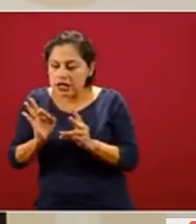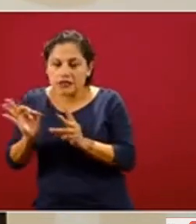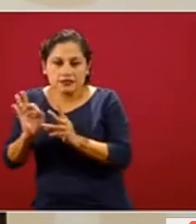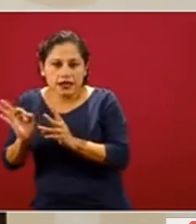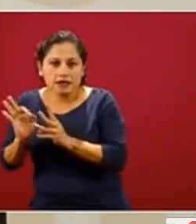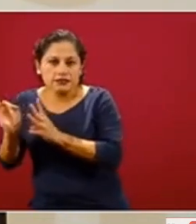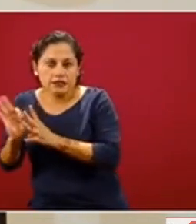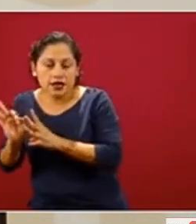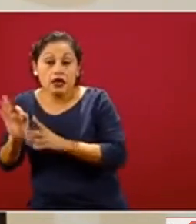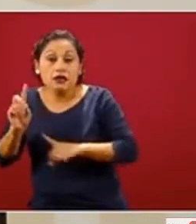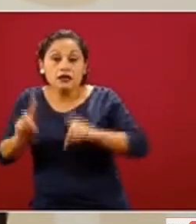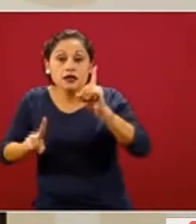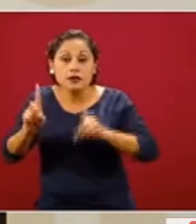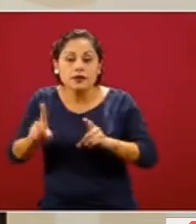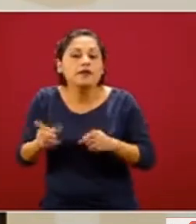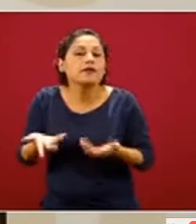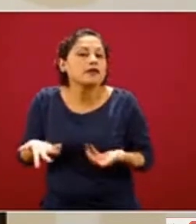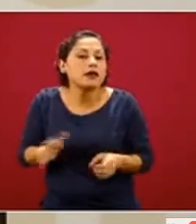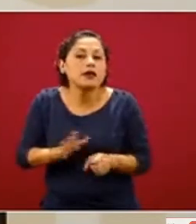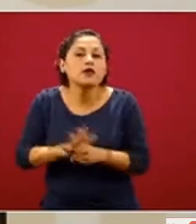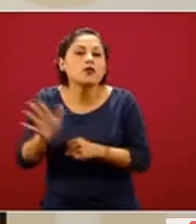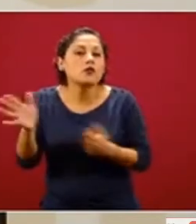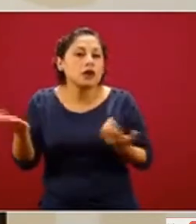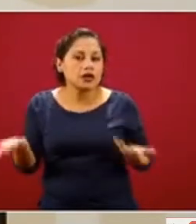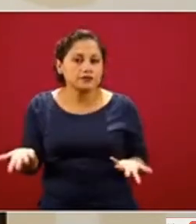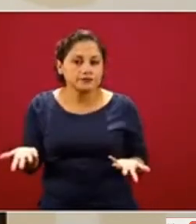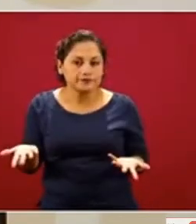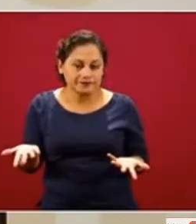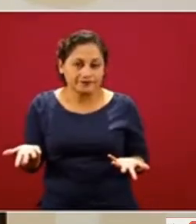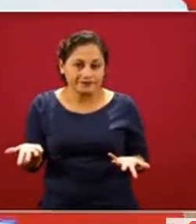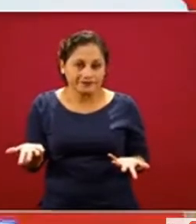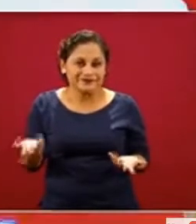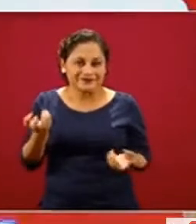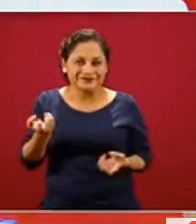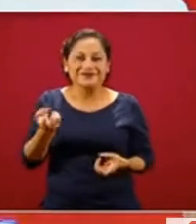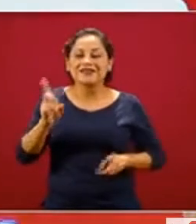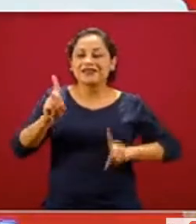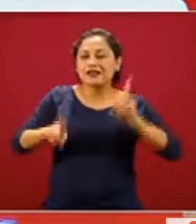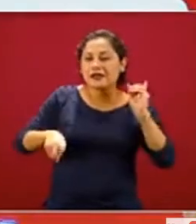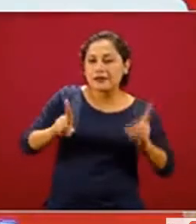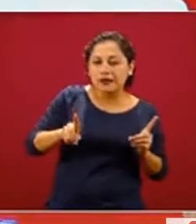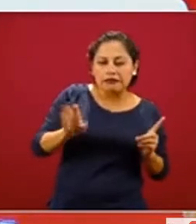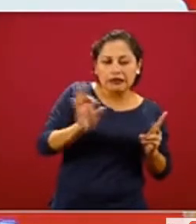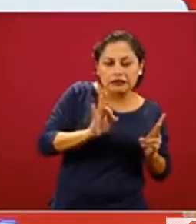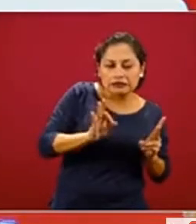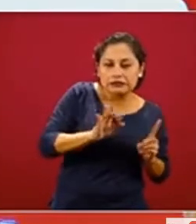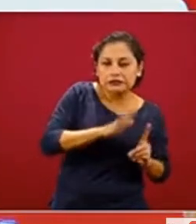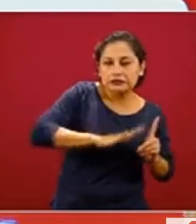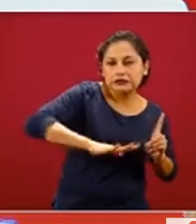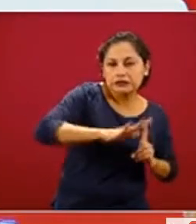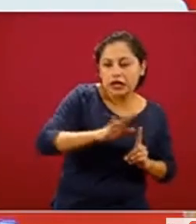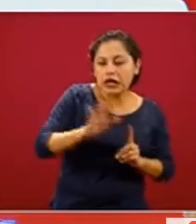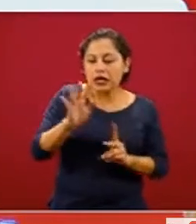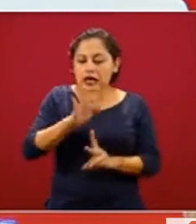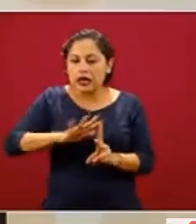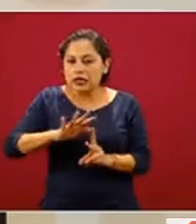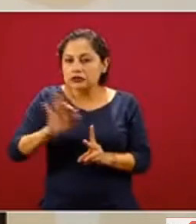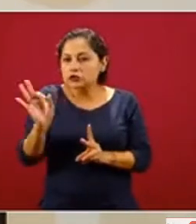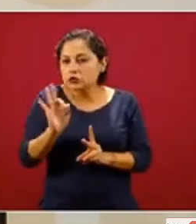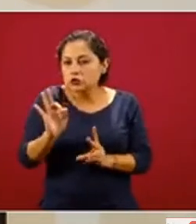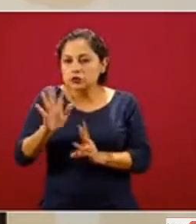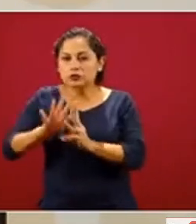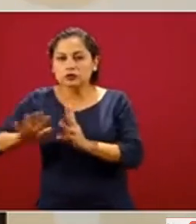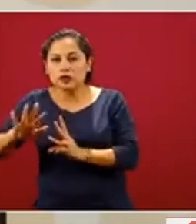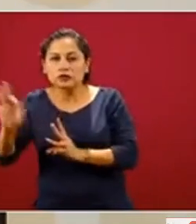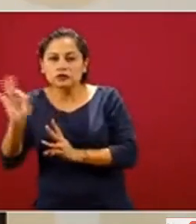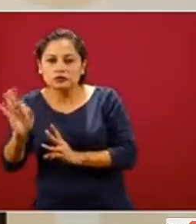de condiciones, el famoso sí y solo sí. Depende de las condiciones de lo que ocurra, es lo que va a ser una